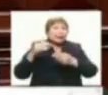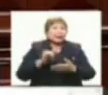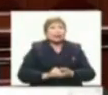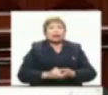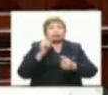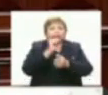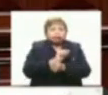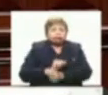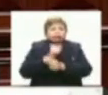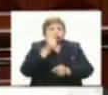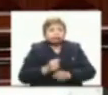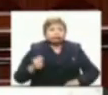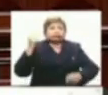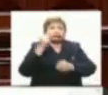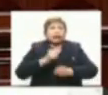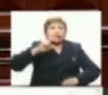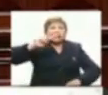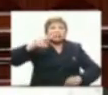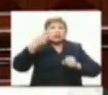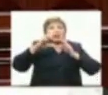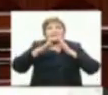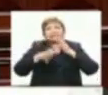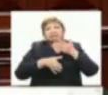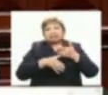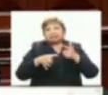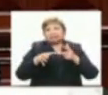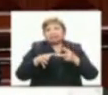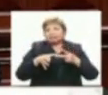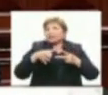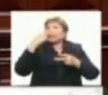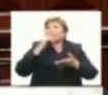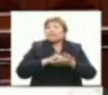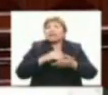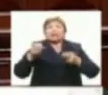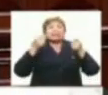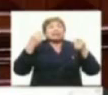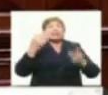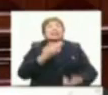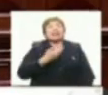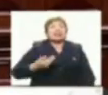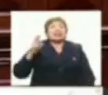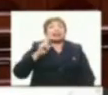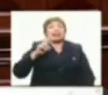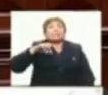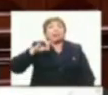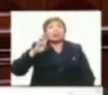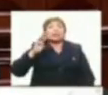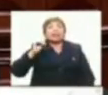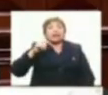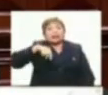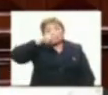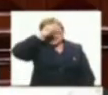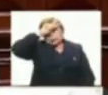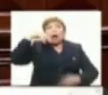siendo explotados como ciudadanos de segunda categoría para el erario de la flamante República del Perú. Con